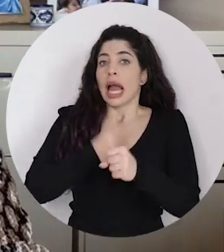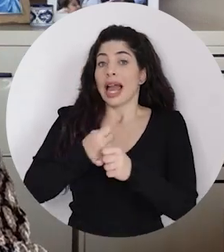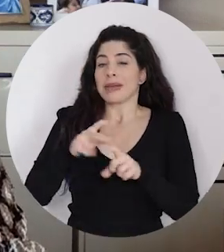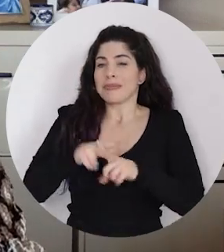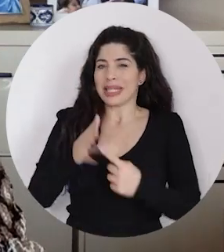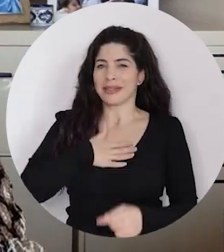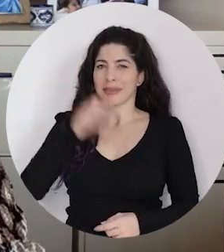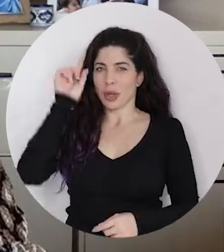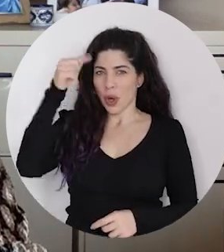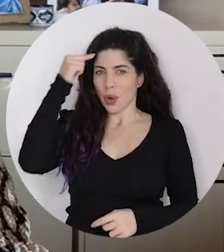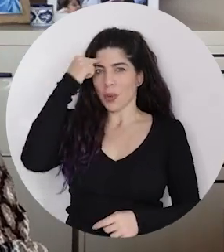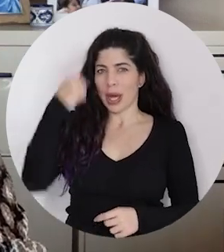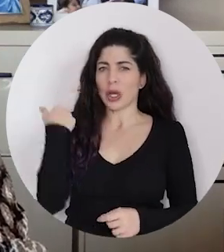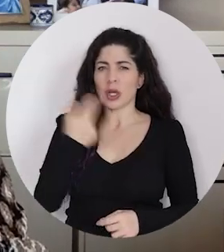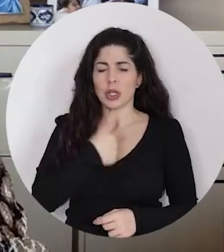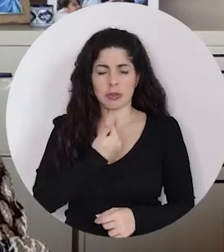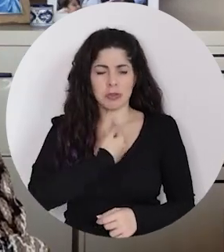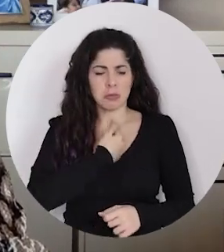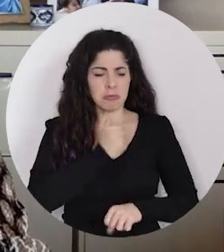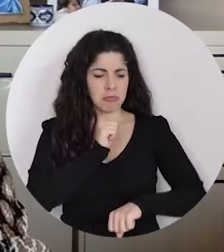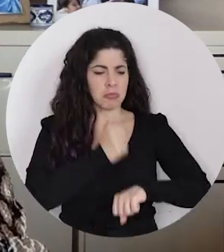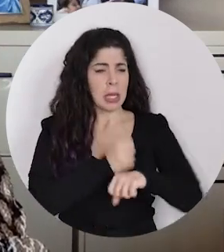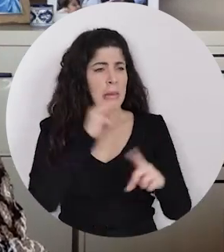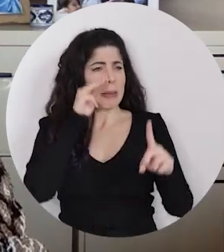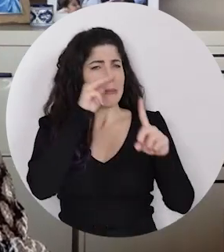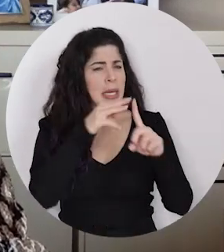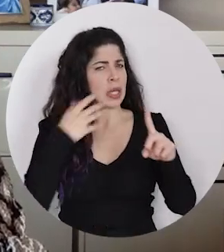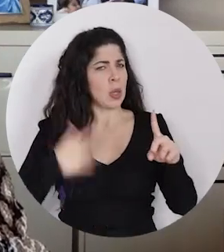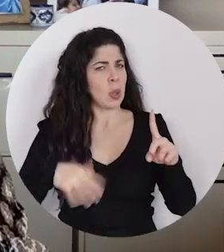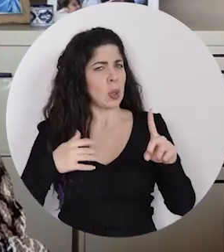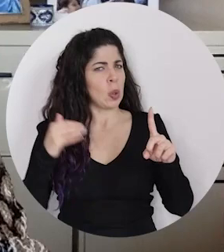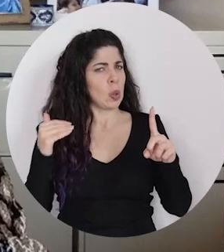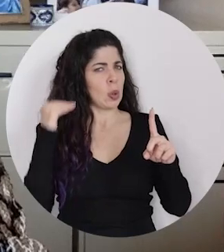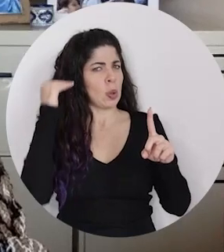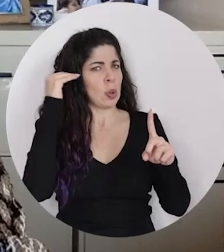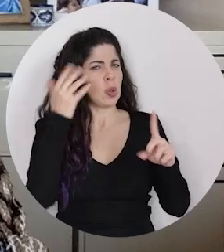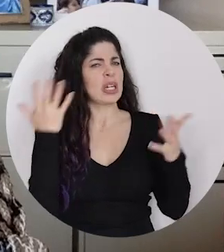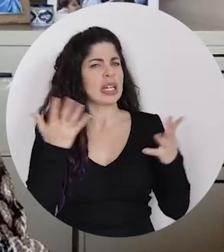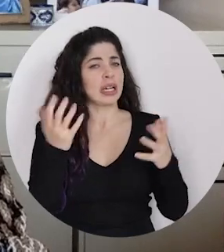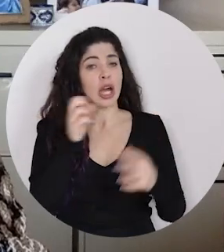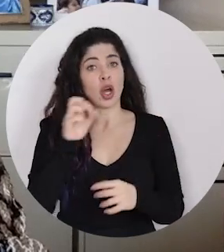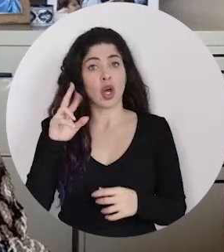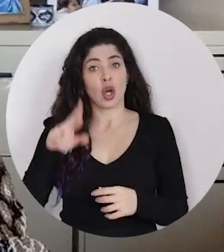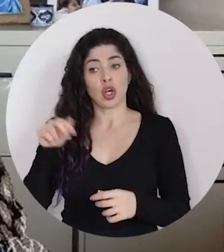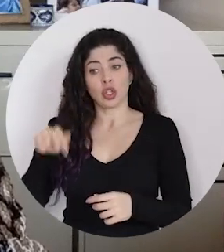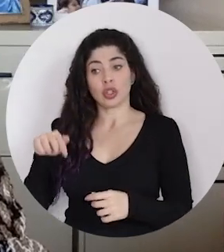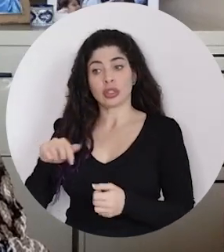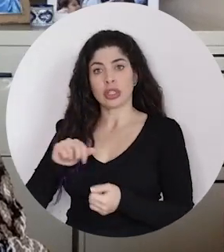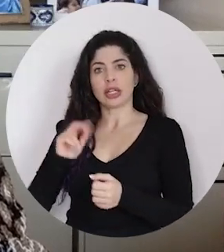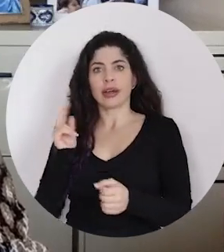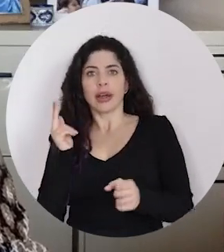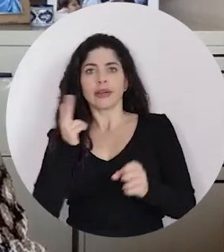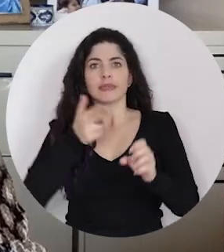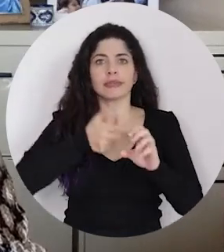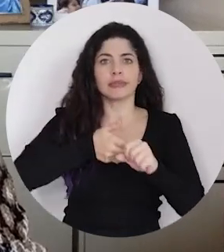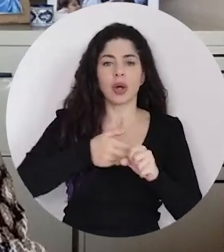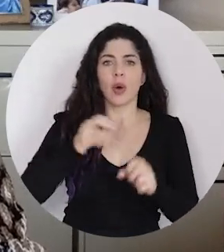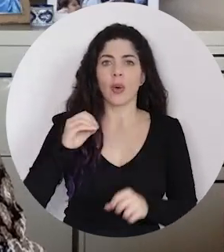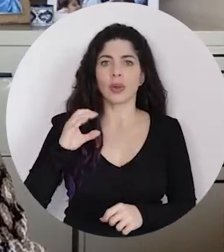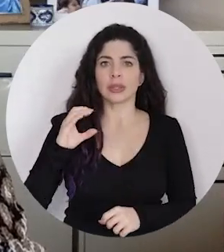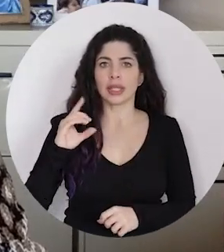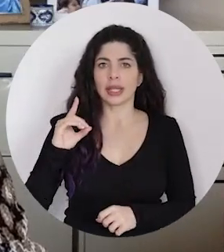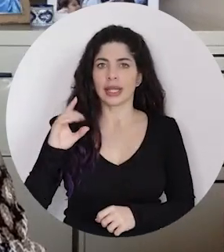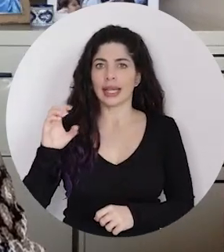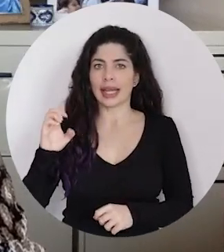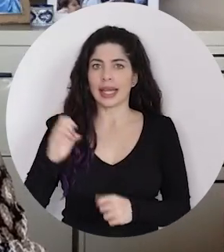Hace 11 años, iniciando mi administración, nos propusimos una meta muy ambiciosa: convertir a Costa Rica en un miembro más